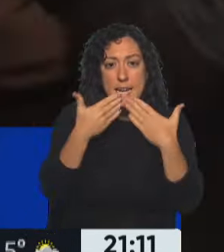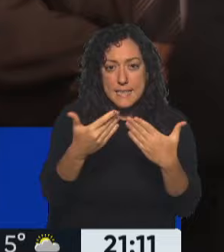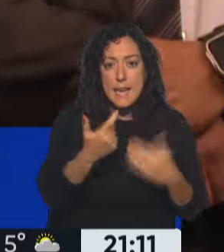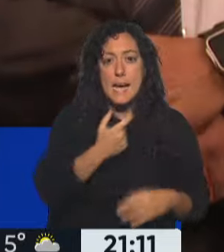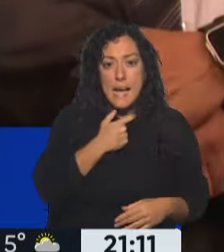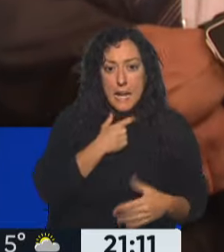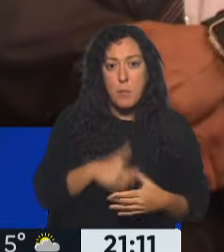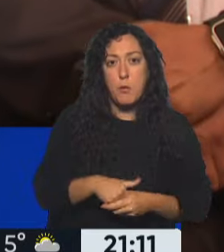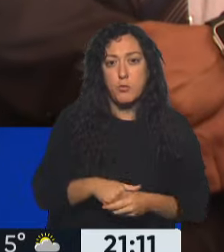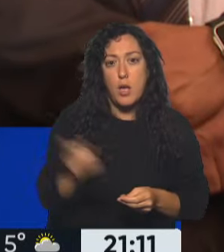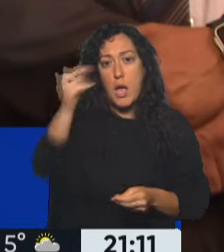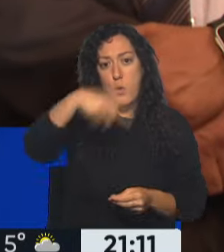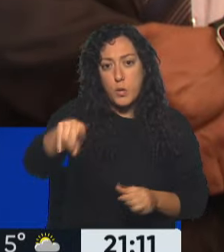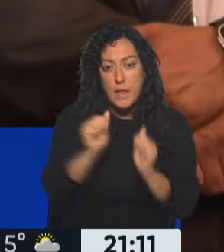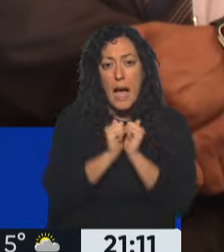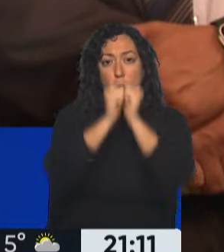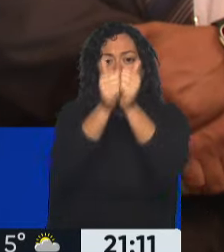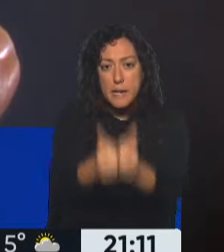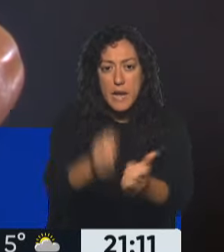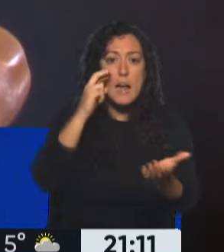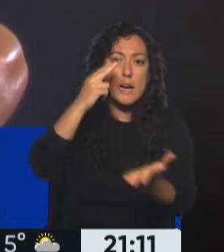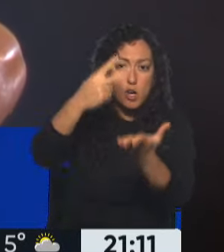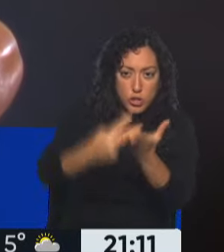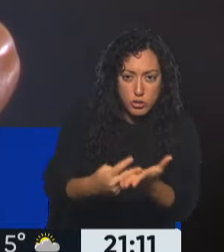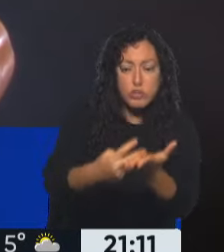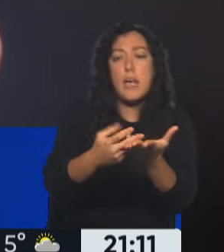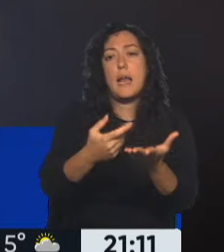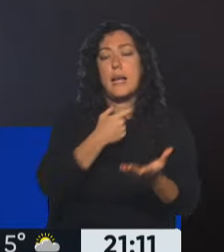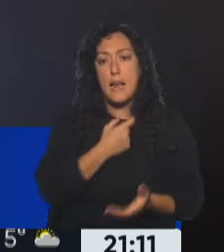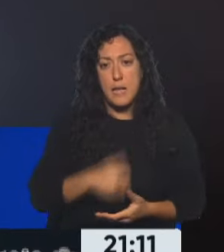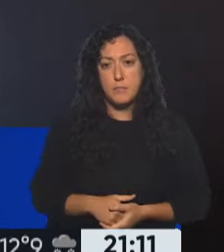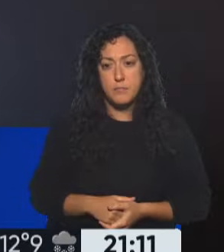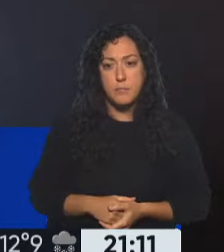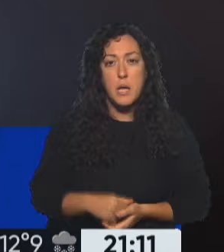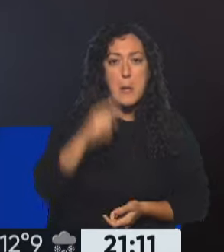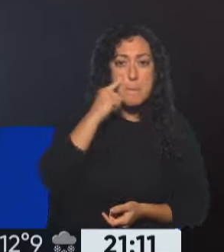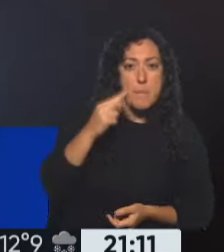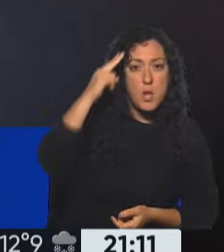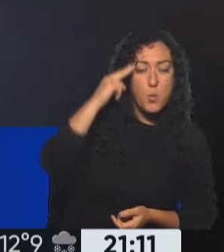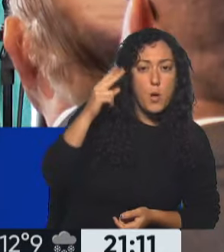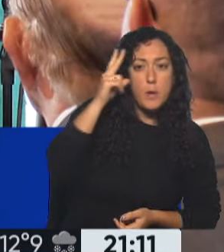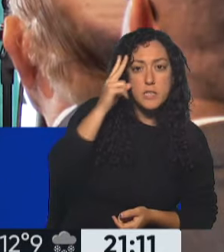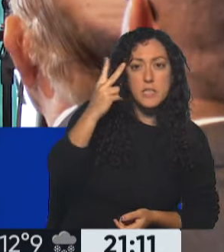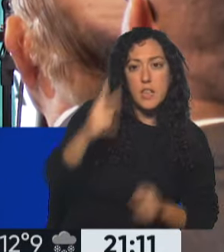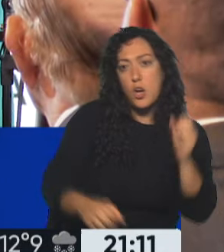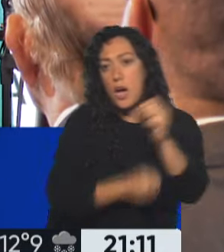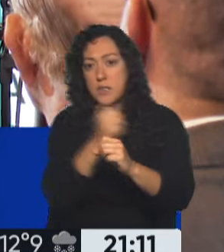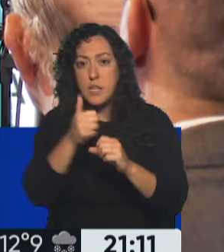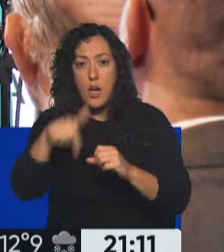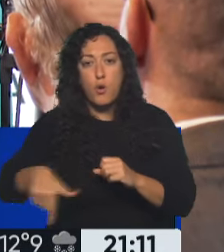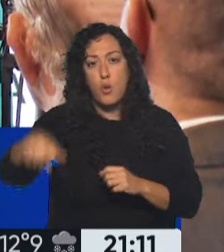queremos acompañarlos y queremos distinguirlos como merecieron desde 1982 hasta el